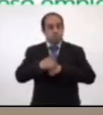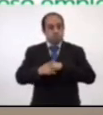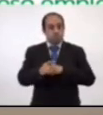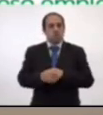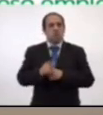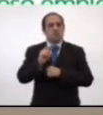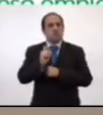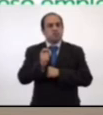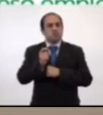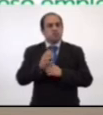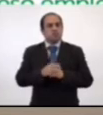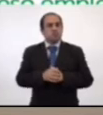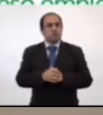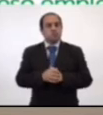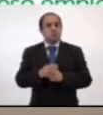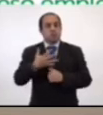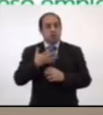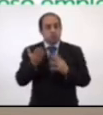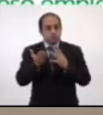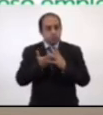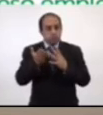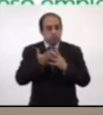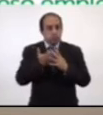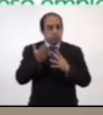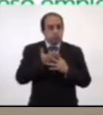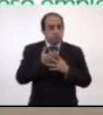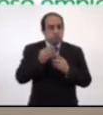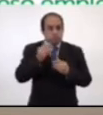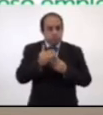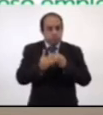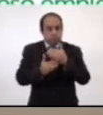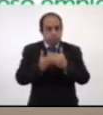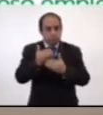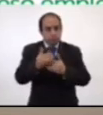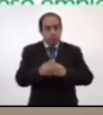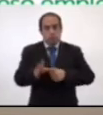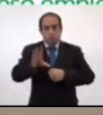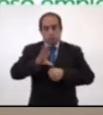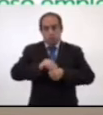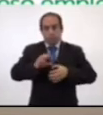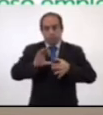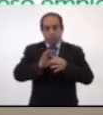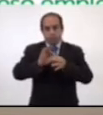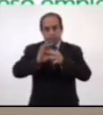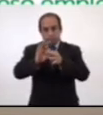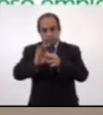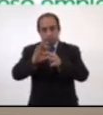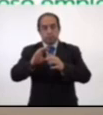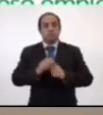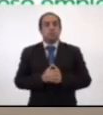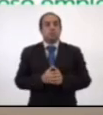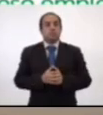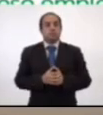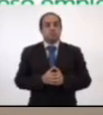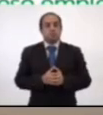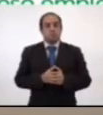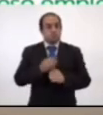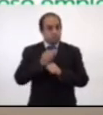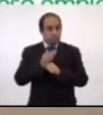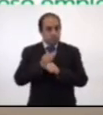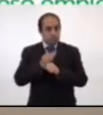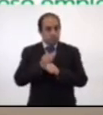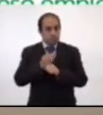de fases que son sucesivas, complementarias, las unas con las otras. Hasta este momento